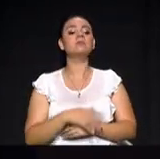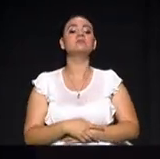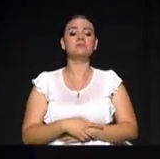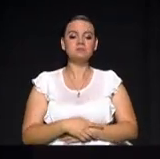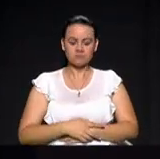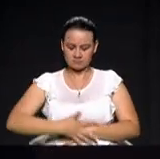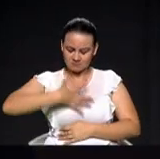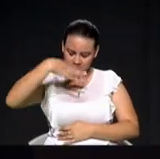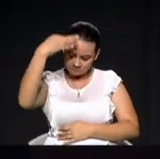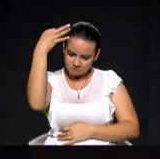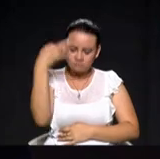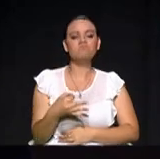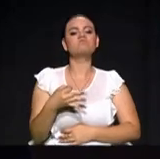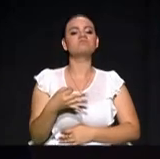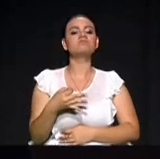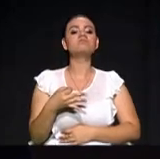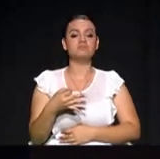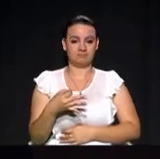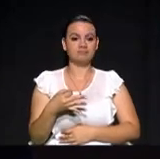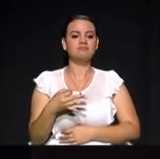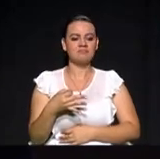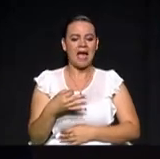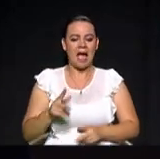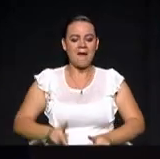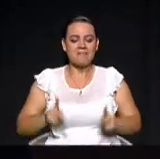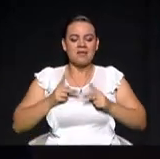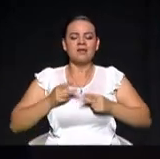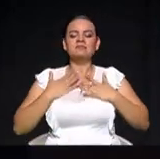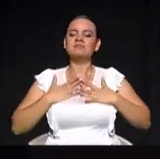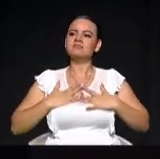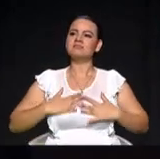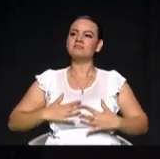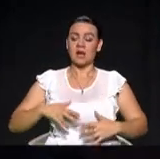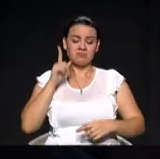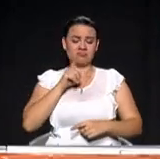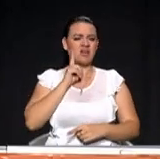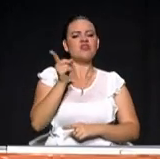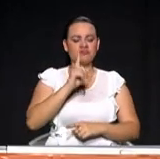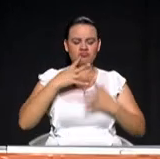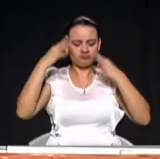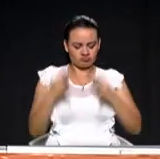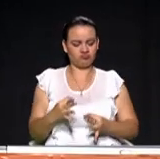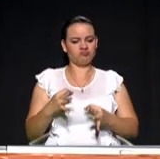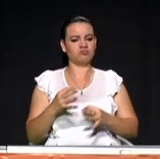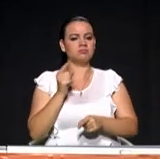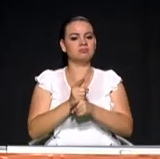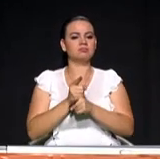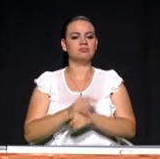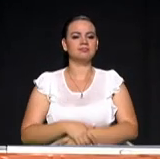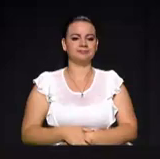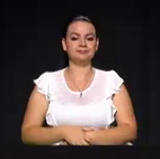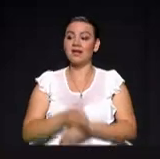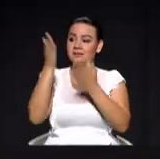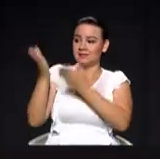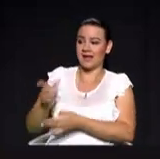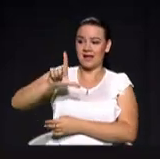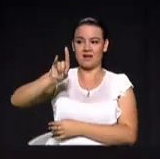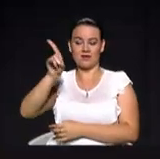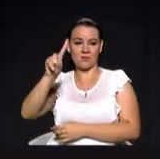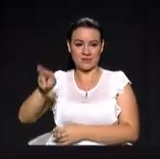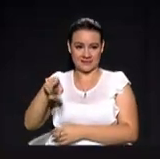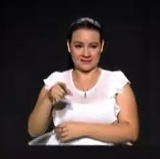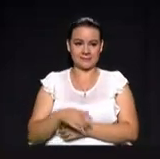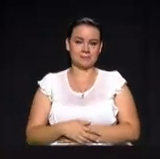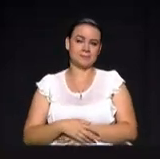garantizo que vamos a ir tranquilos no es una utopía y lo voy a lograr candidato luis guillermo 8 ya eso se soluciona de